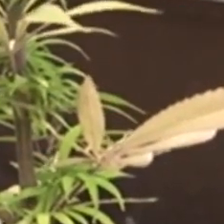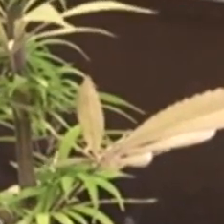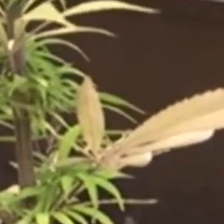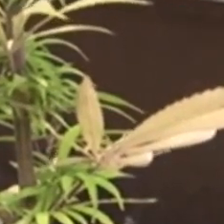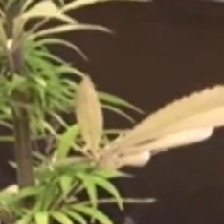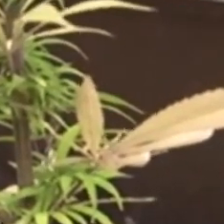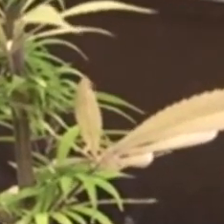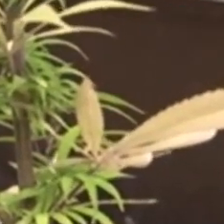¡Gracias!